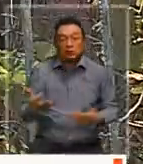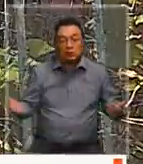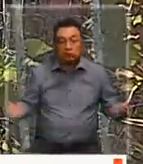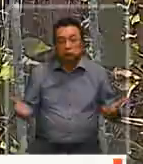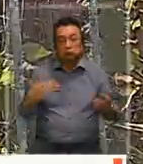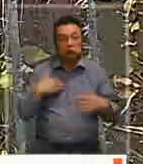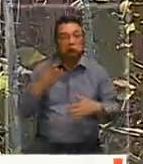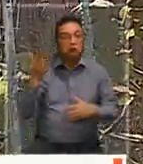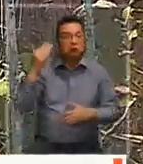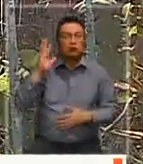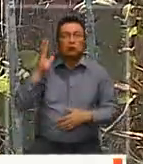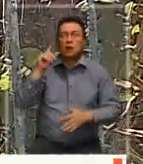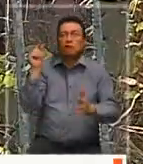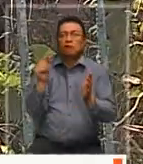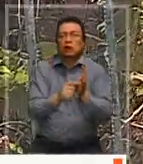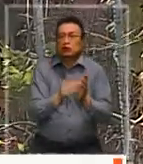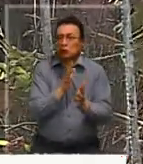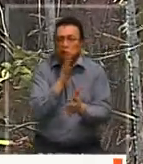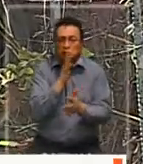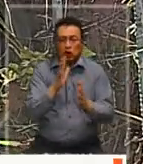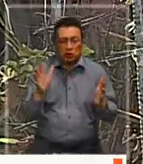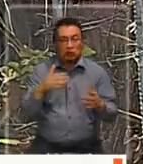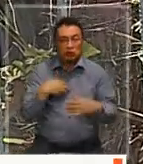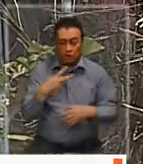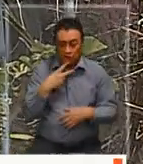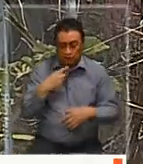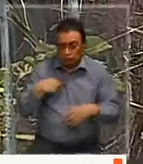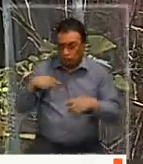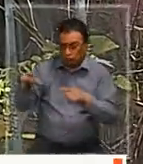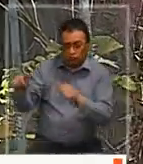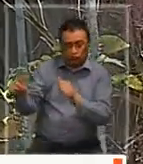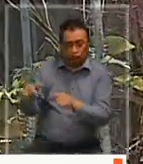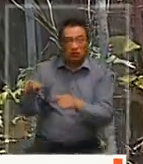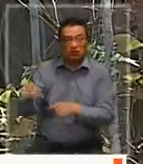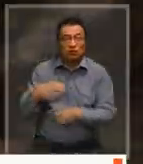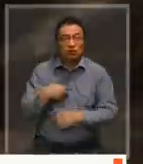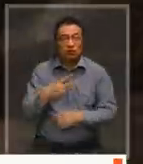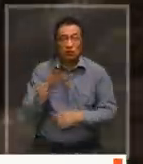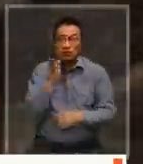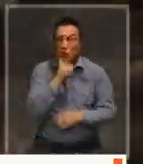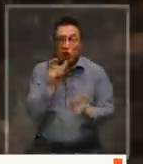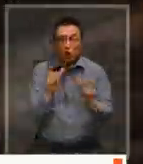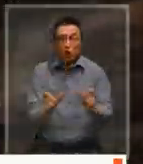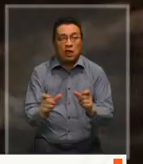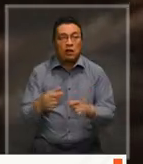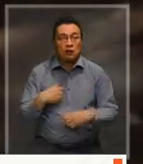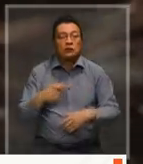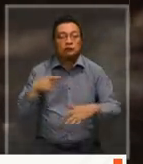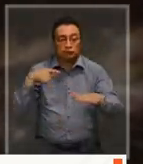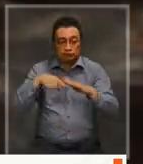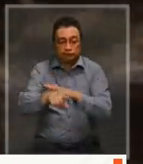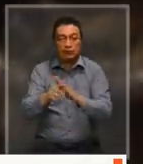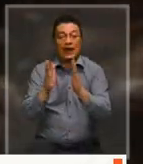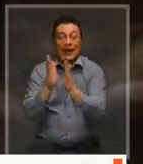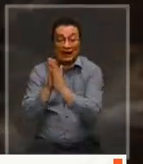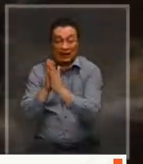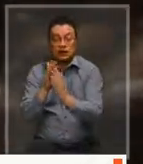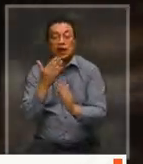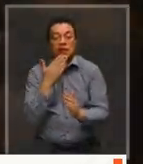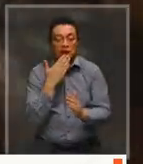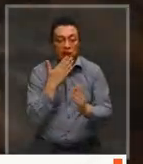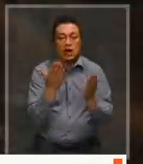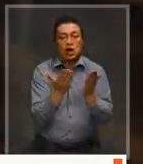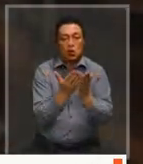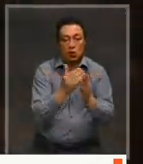no te podría darte una fecha muy exacta pero yo vi aquí mismo no veo Guardia se metieron a la iglesia y al colegio